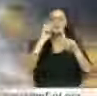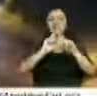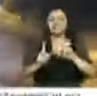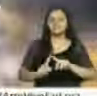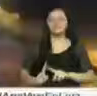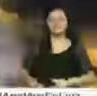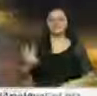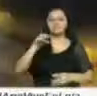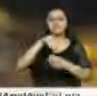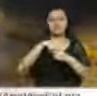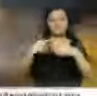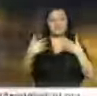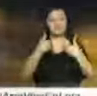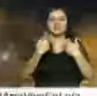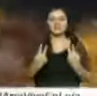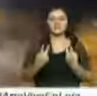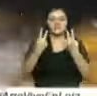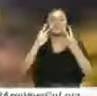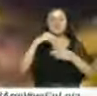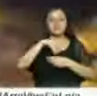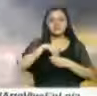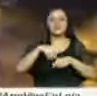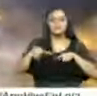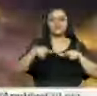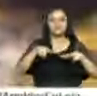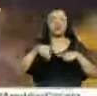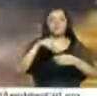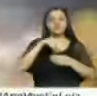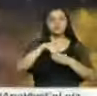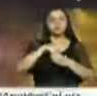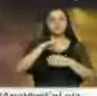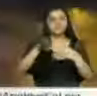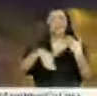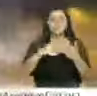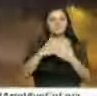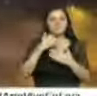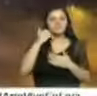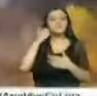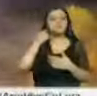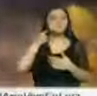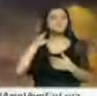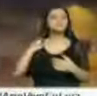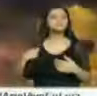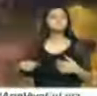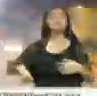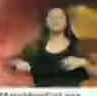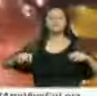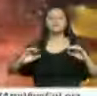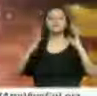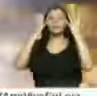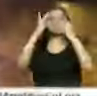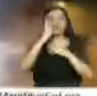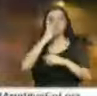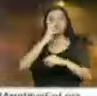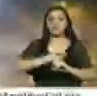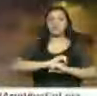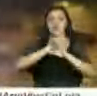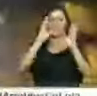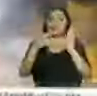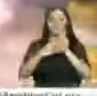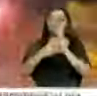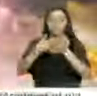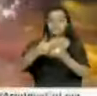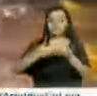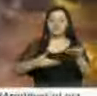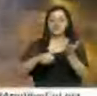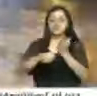variantes de las artes escénicas, de las artes vivas. Para ello, el festival potenciará, señala el boletín, una